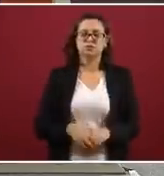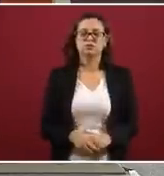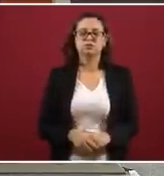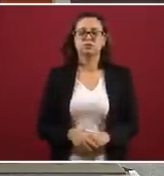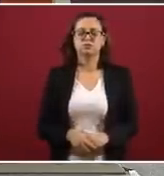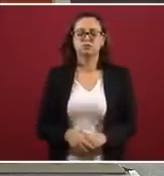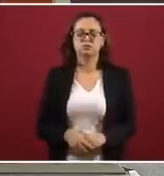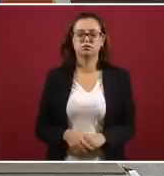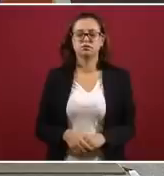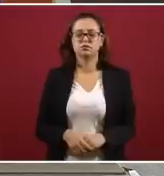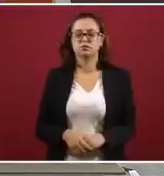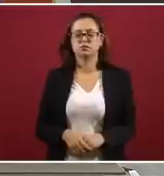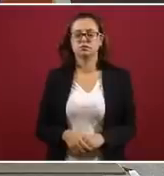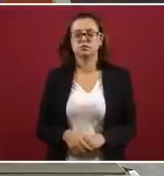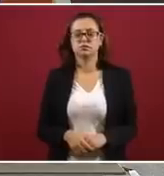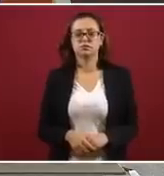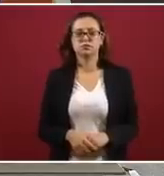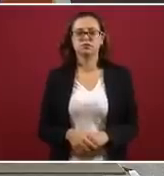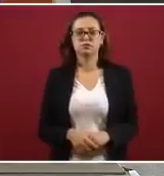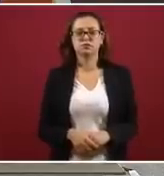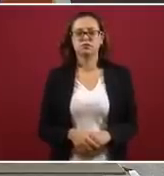a comprar a